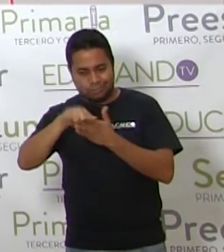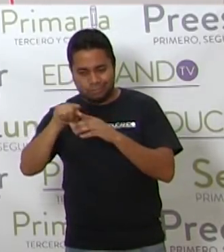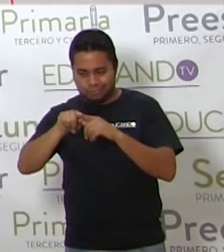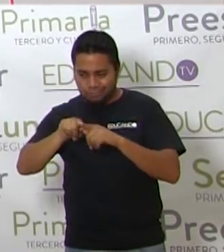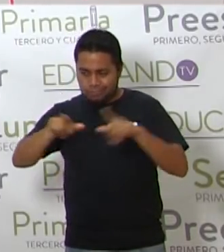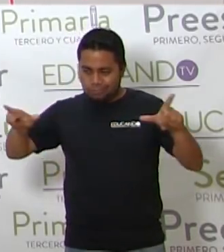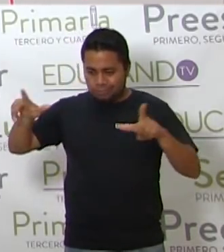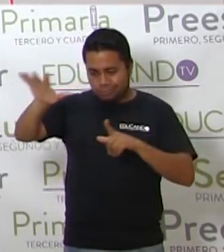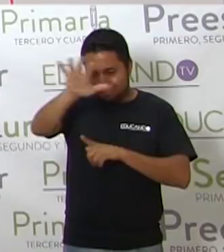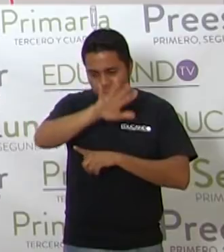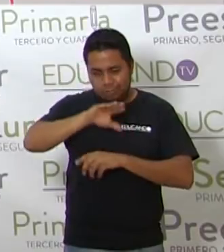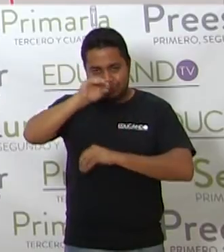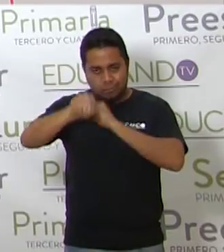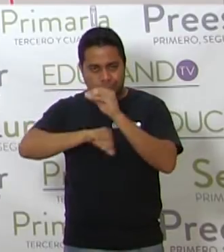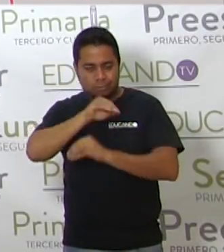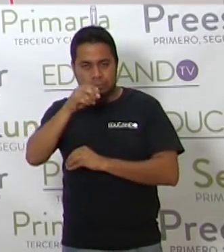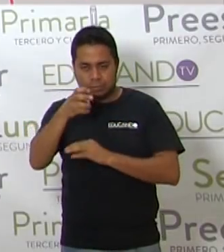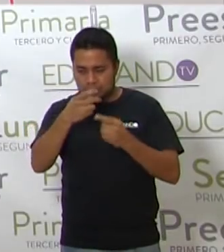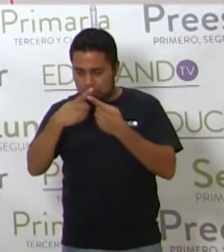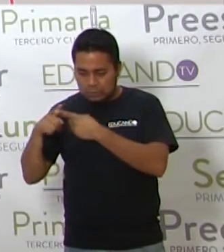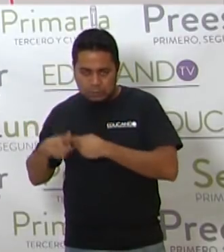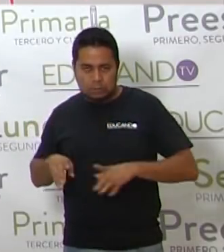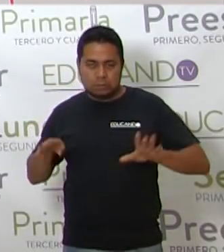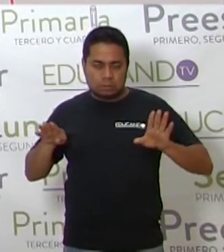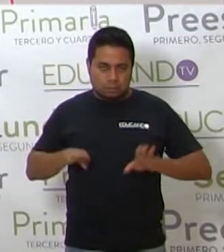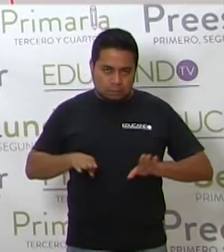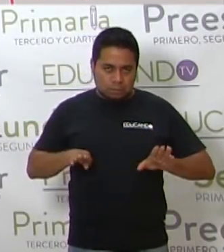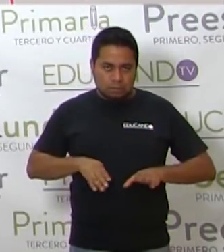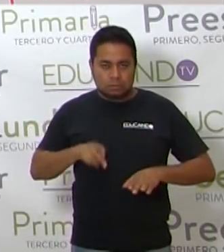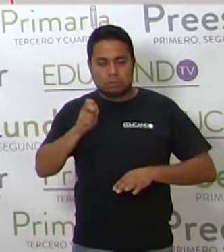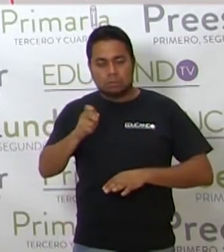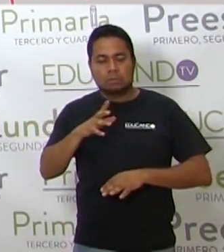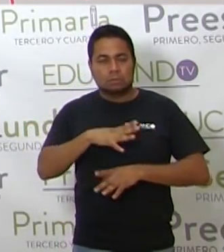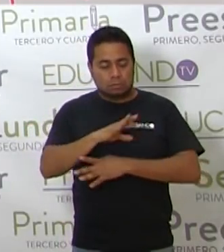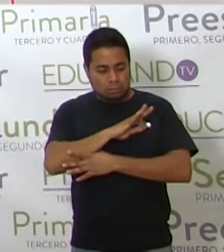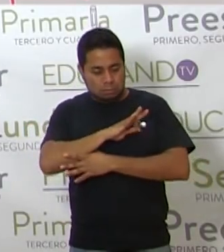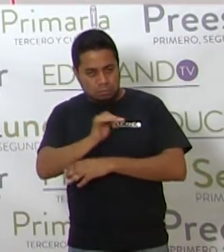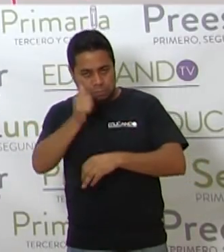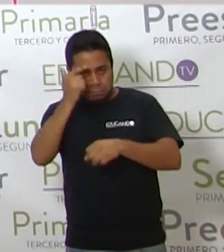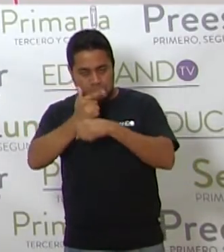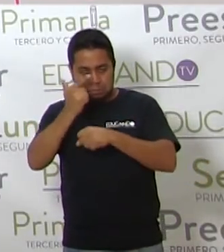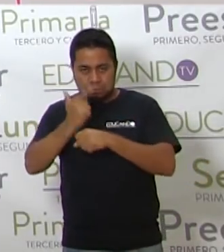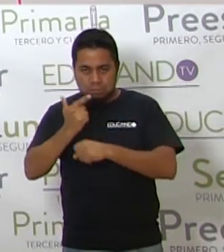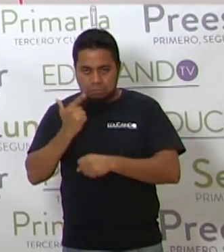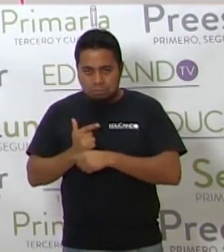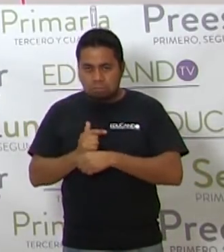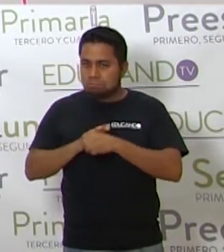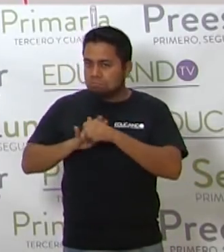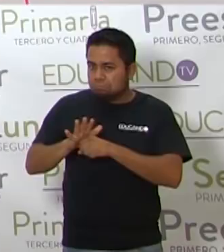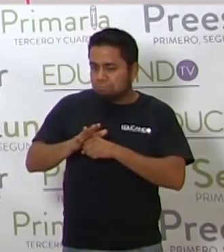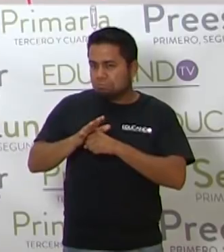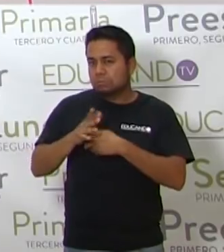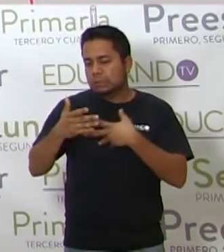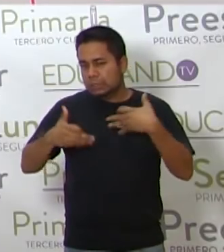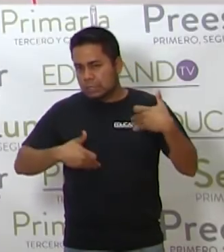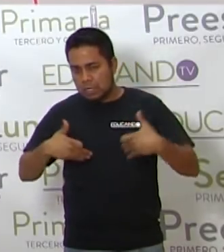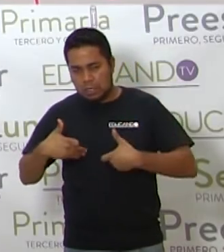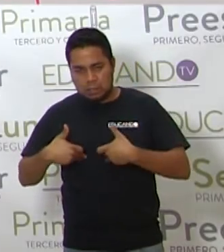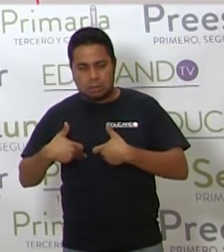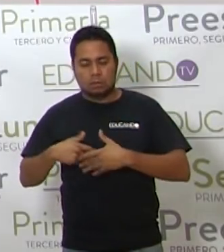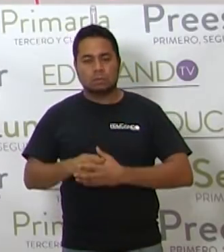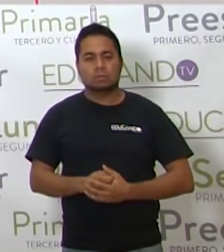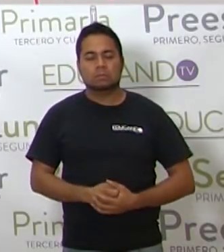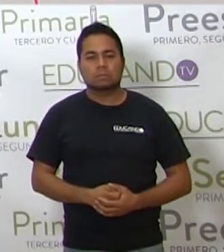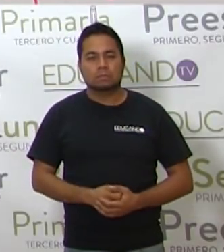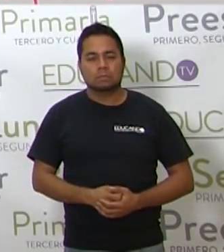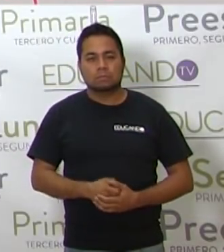escenografías y así diferentes características que van a permitir identificar las obras de teatro.